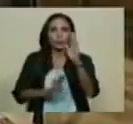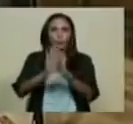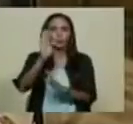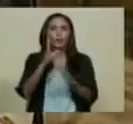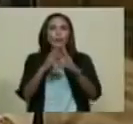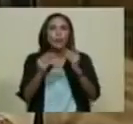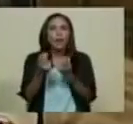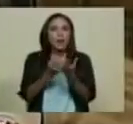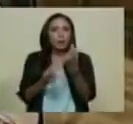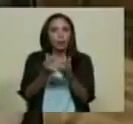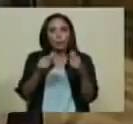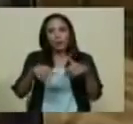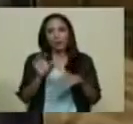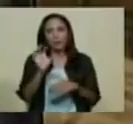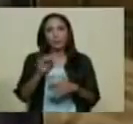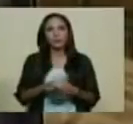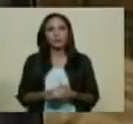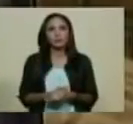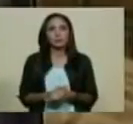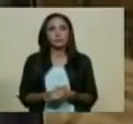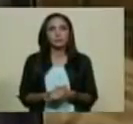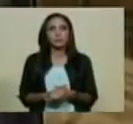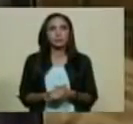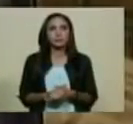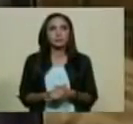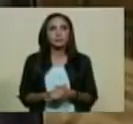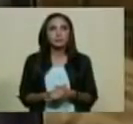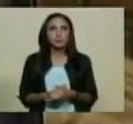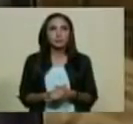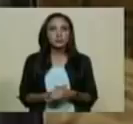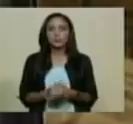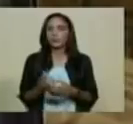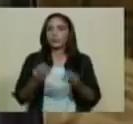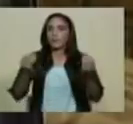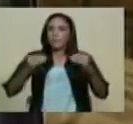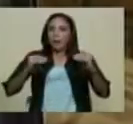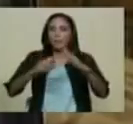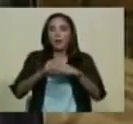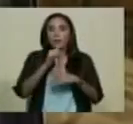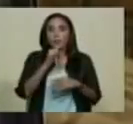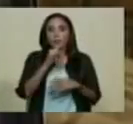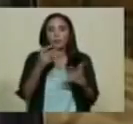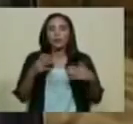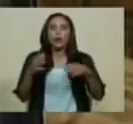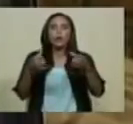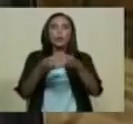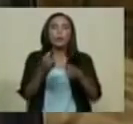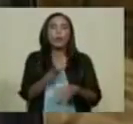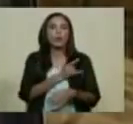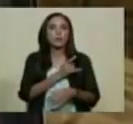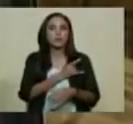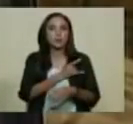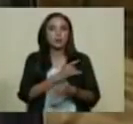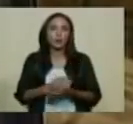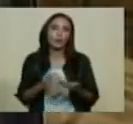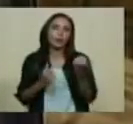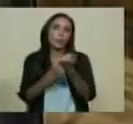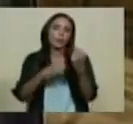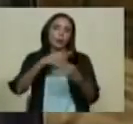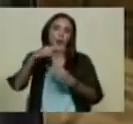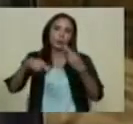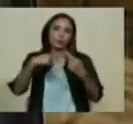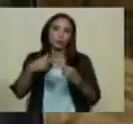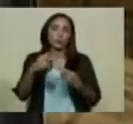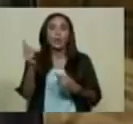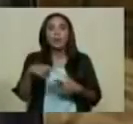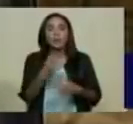criptoeconomía nacional. Y después, bueno, buenas noticias para el movimiento estudiantil universitario nacional, felicitar también al